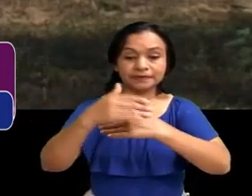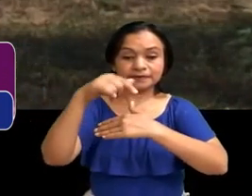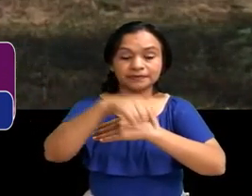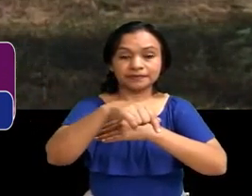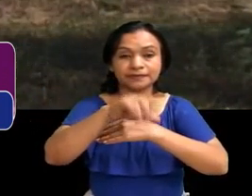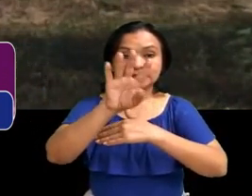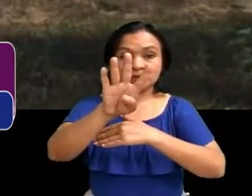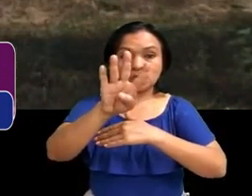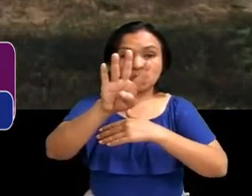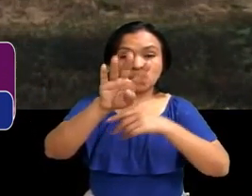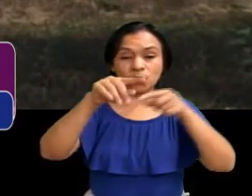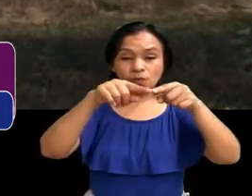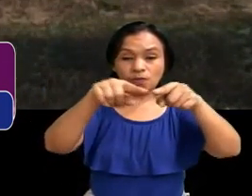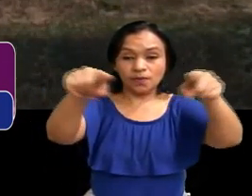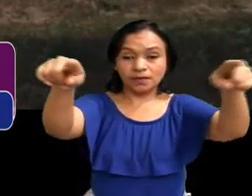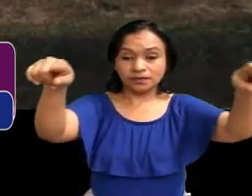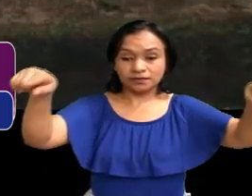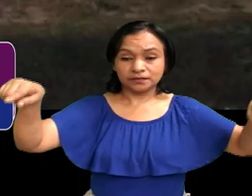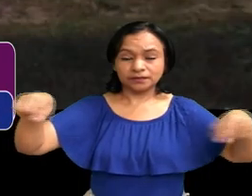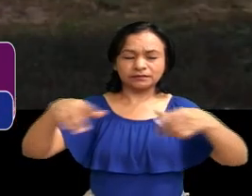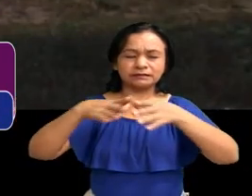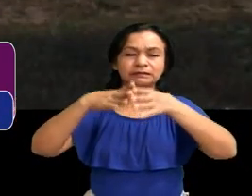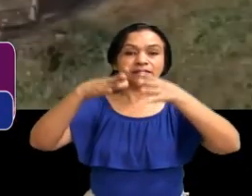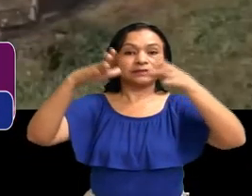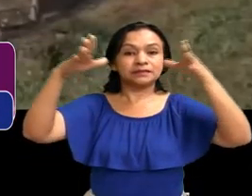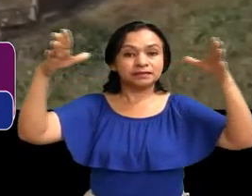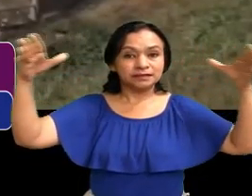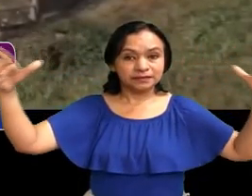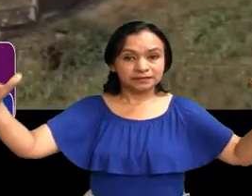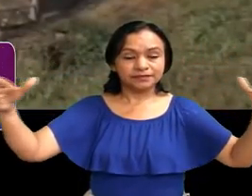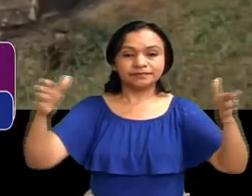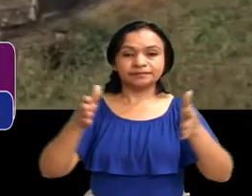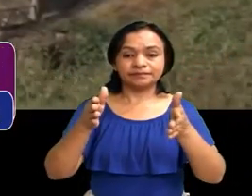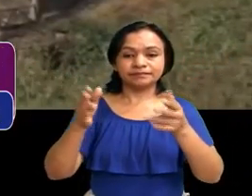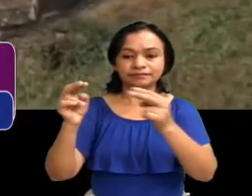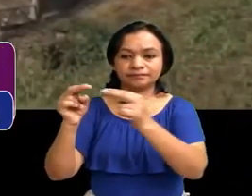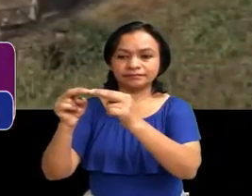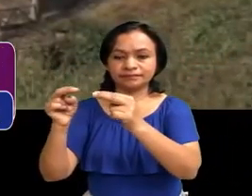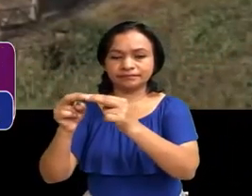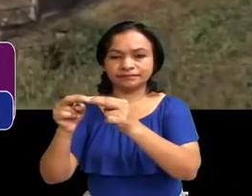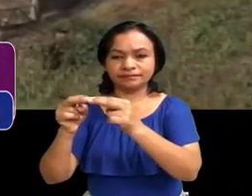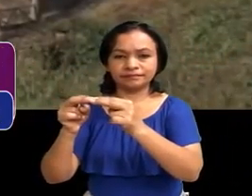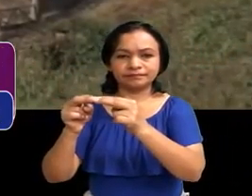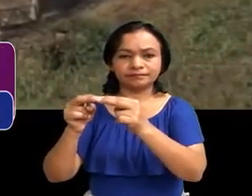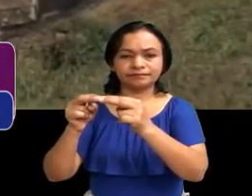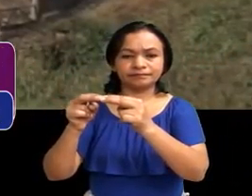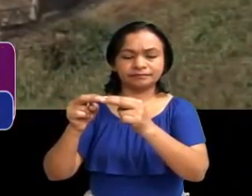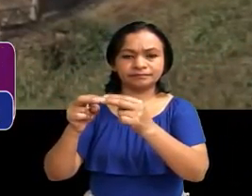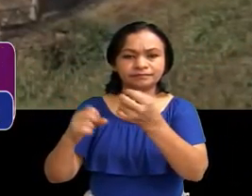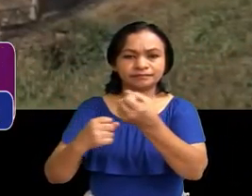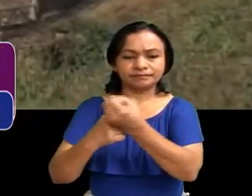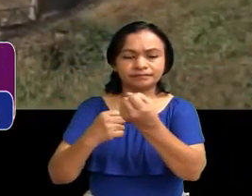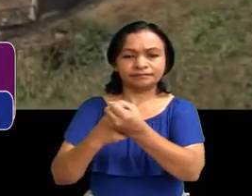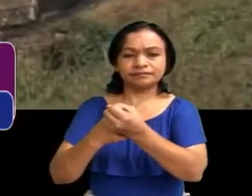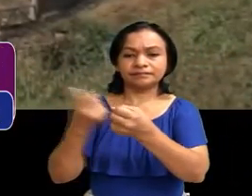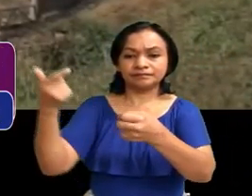unas 4 manzanas en paneles solares, es grande. Su banco de batería, sus plantas de respaldo